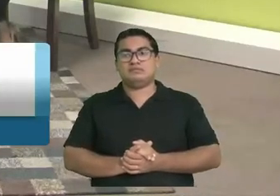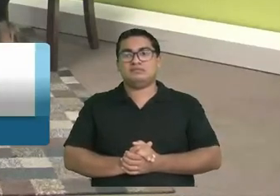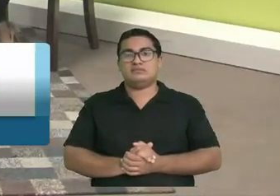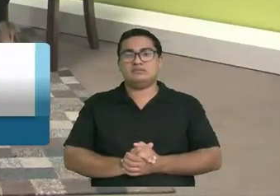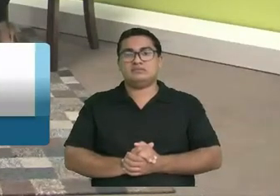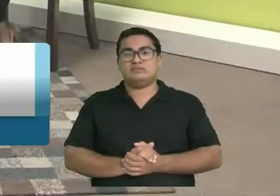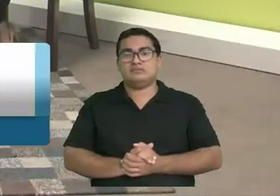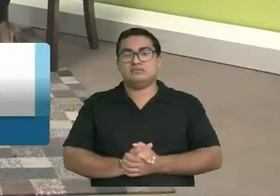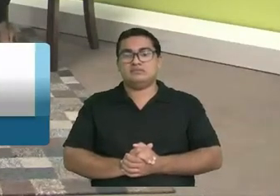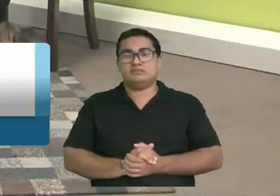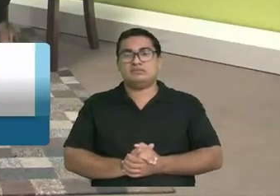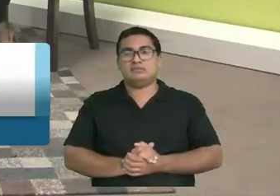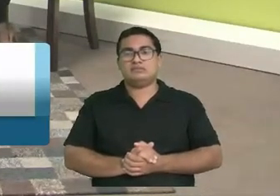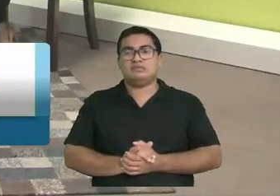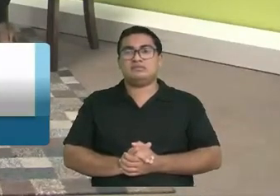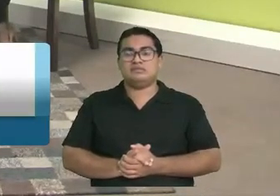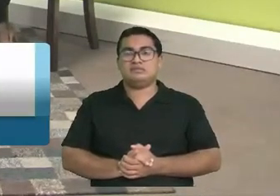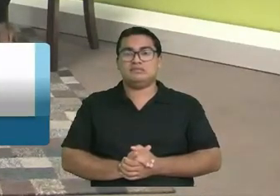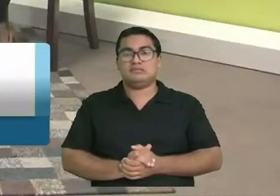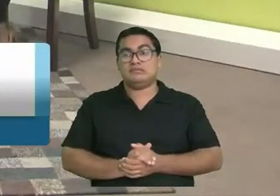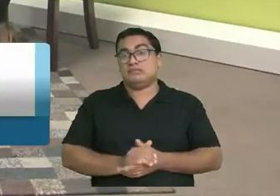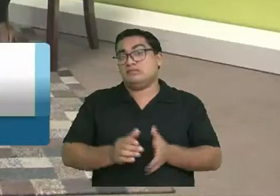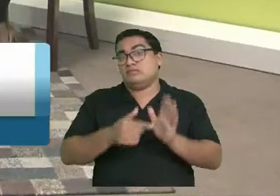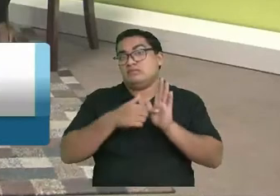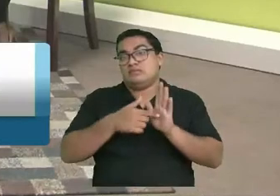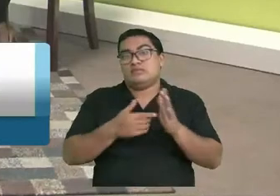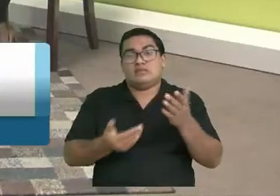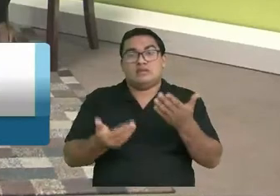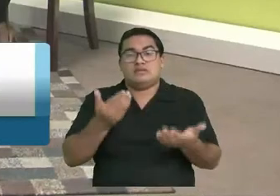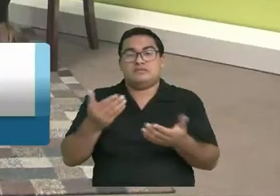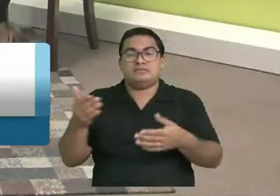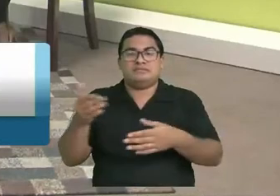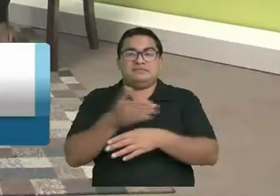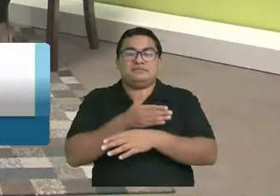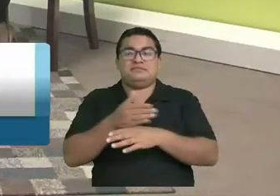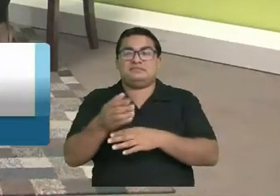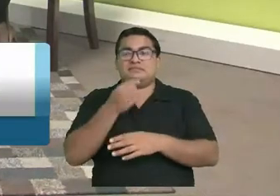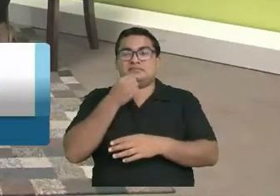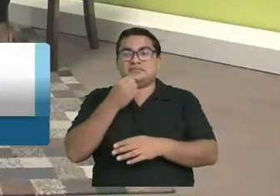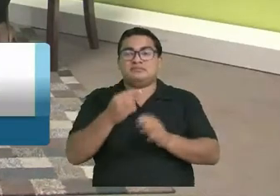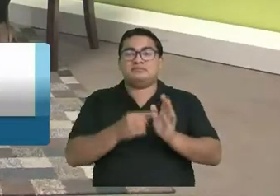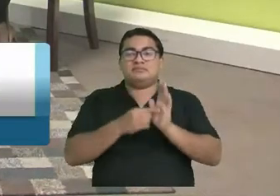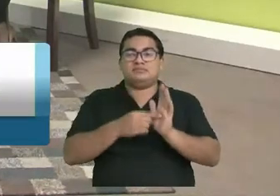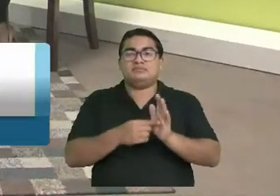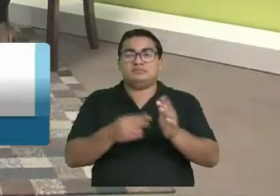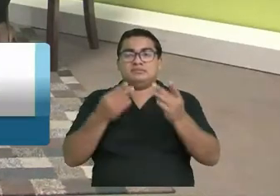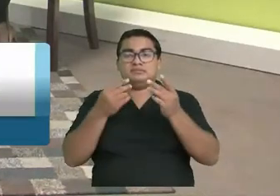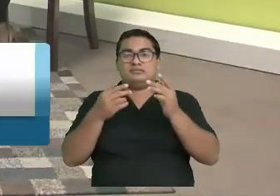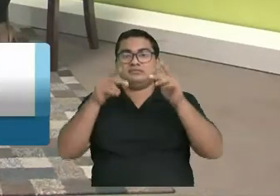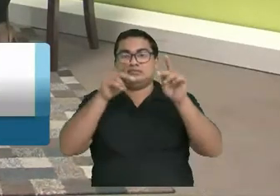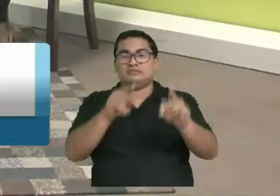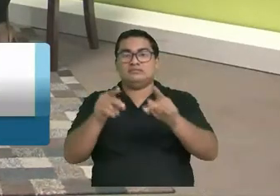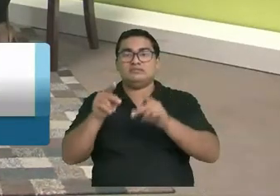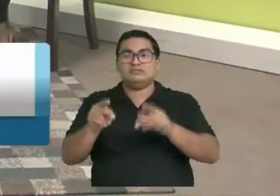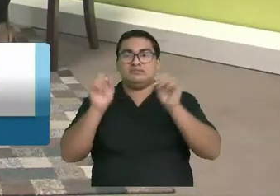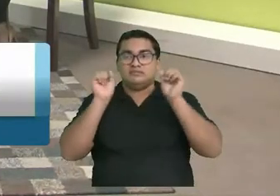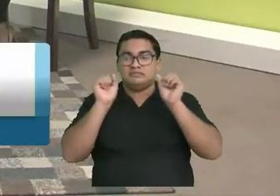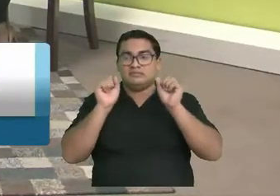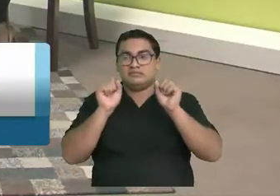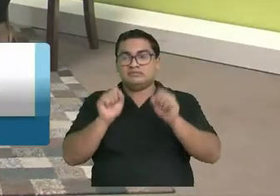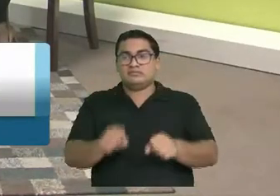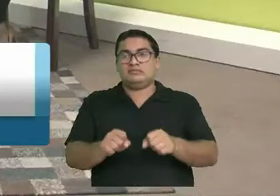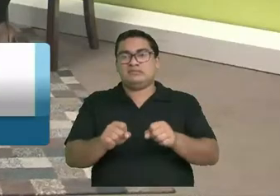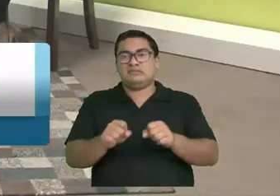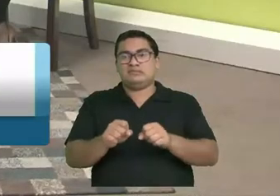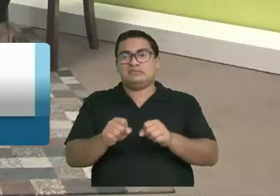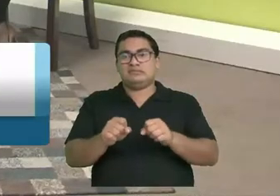otros síntomas? En dependencia de qué tan agresivo haya sido la respuesta, el paciente incluso puede presentar parestesias,